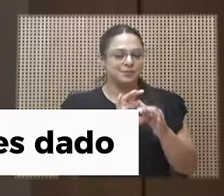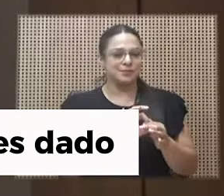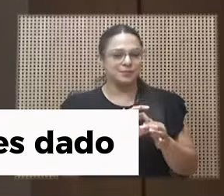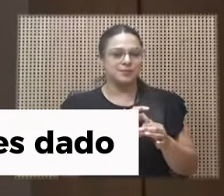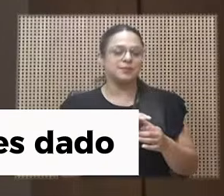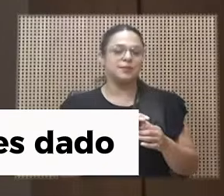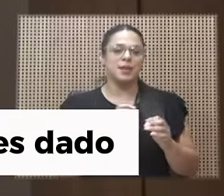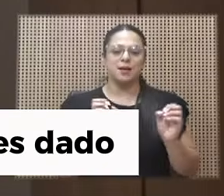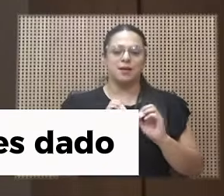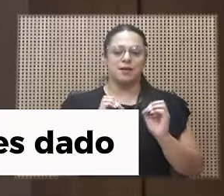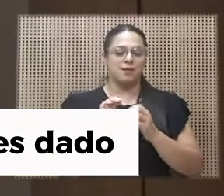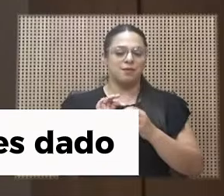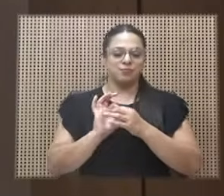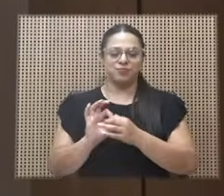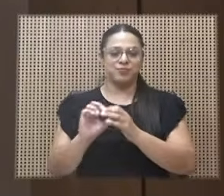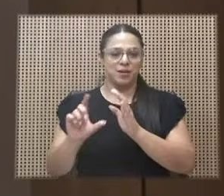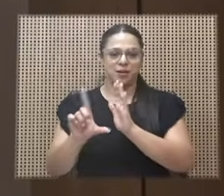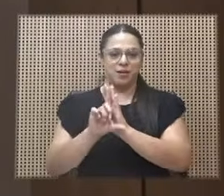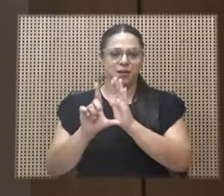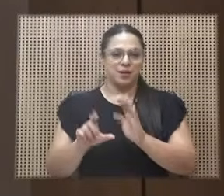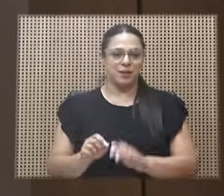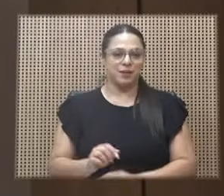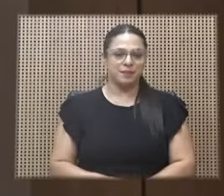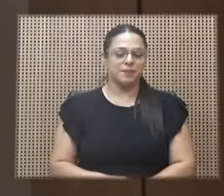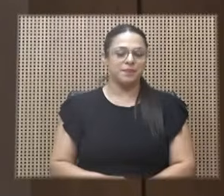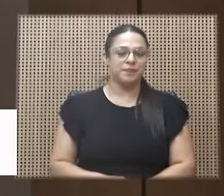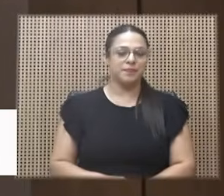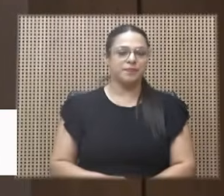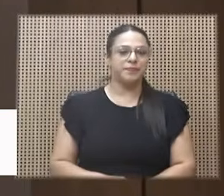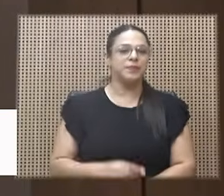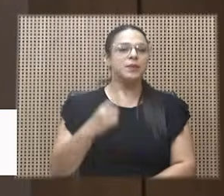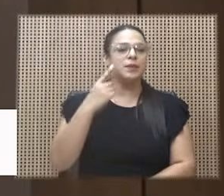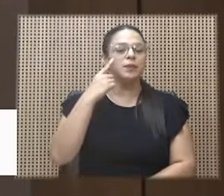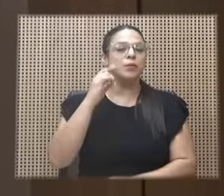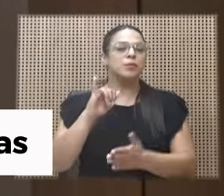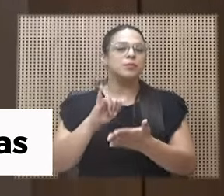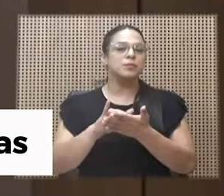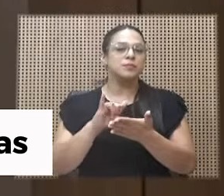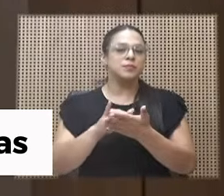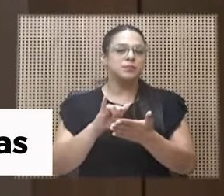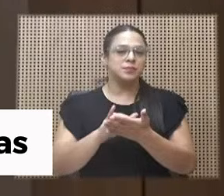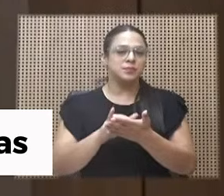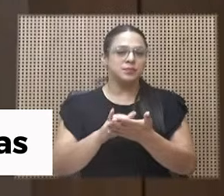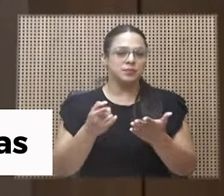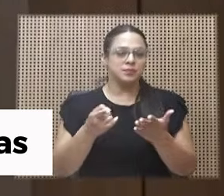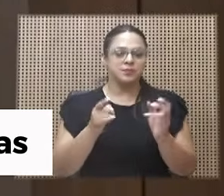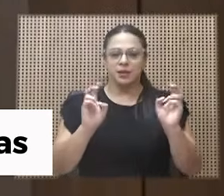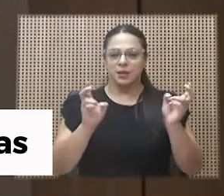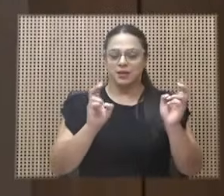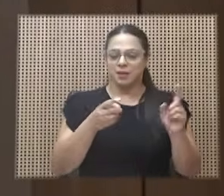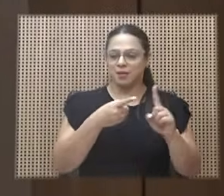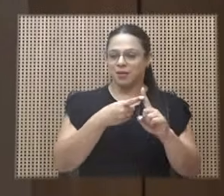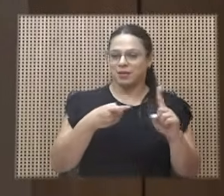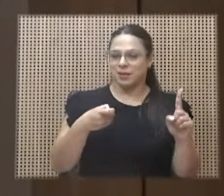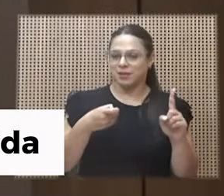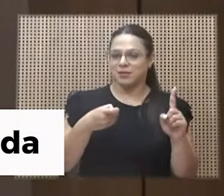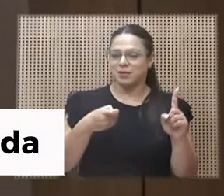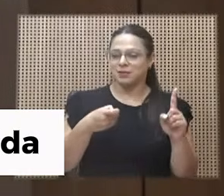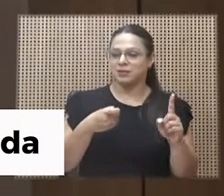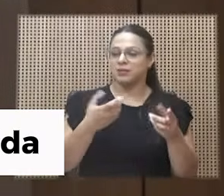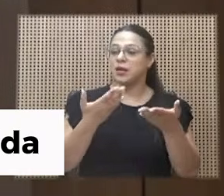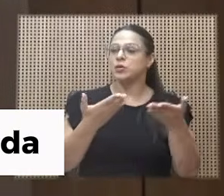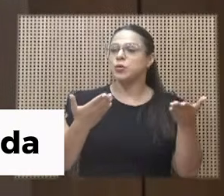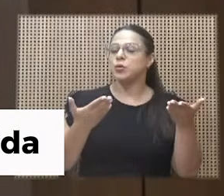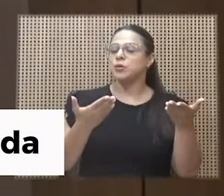Constitución conforme a las leyes, dado el principio de supremacía constitucional y el principio de jerarquía de las fuentes normativas.